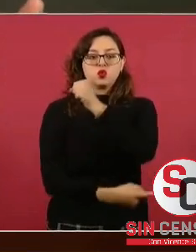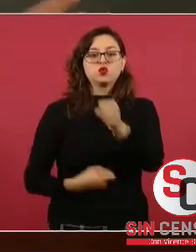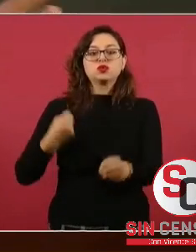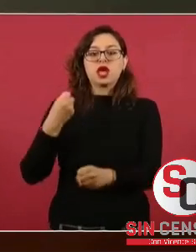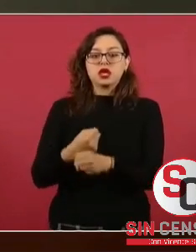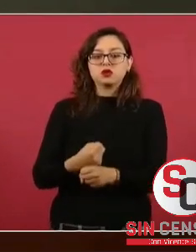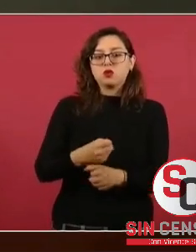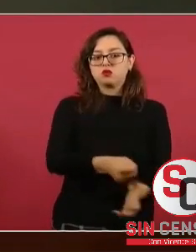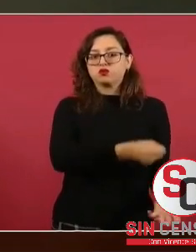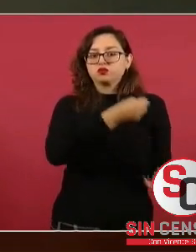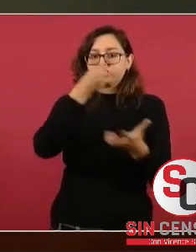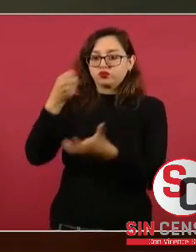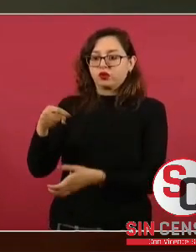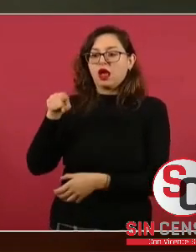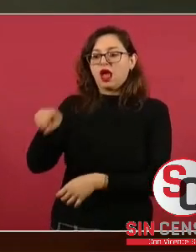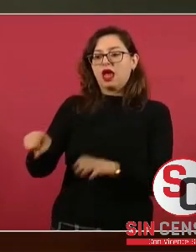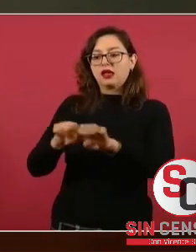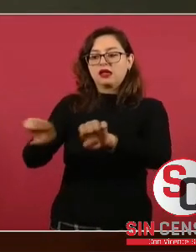que operara el equipo.